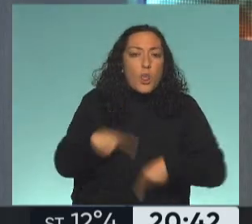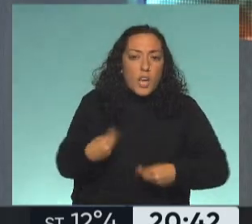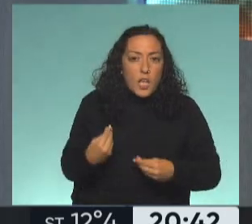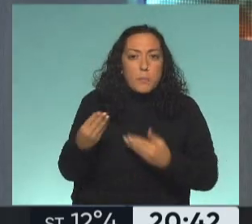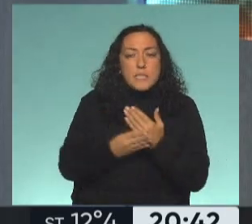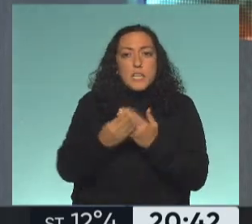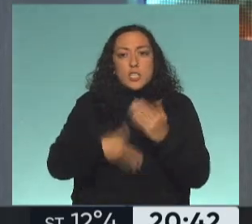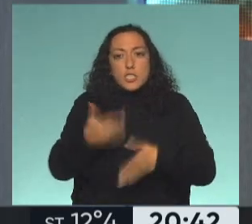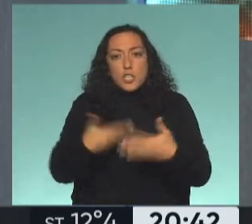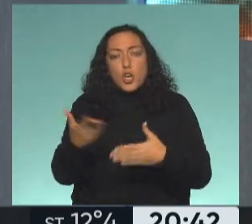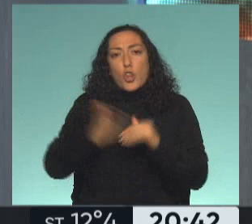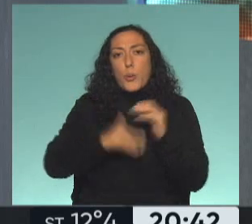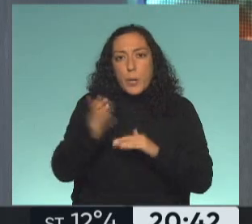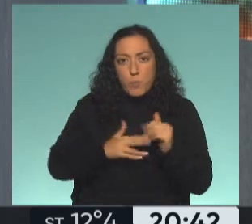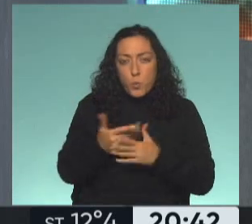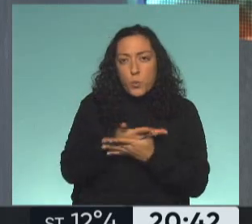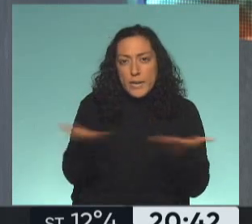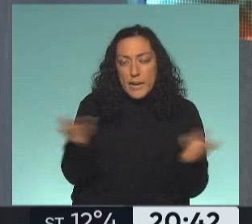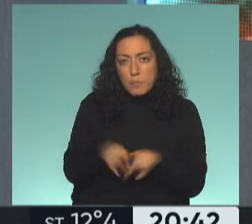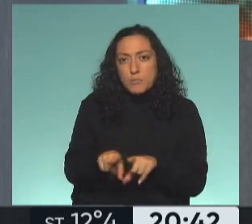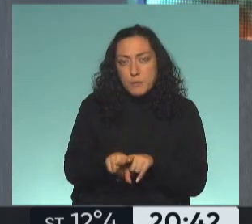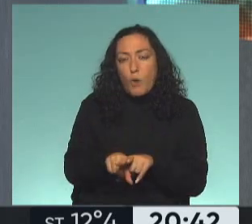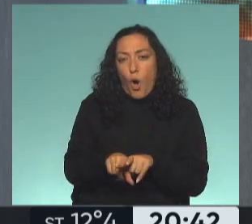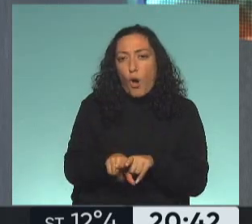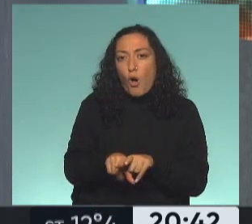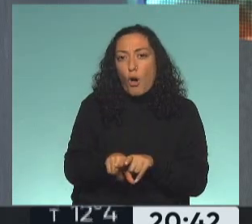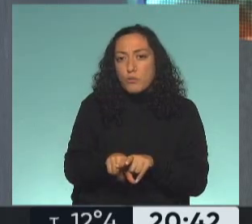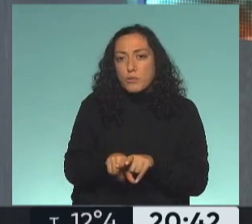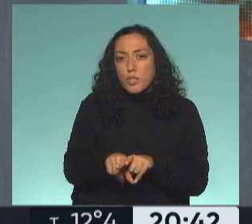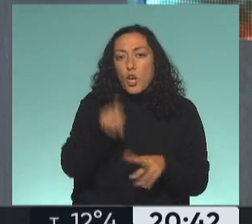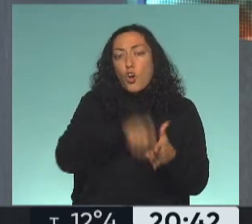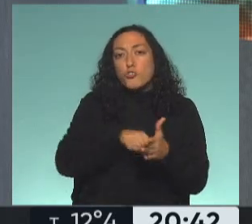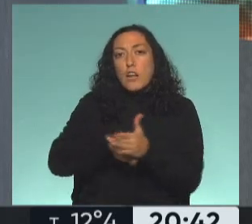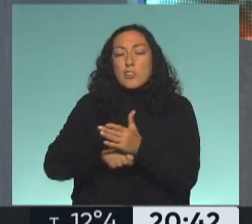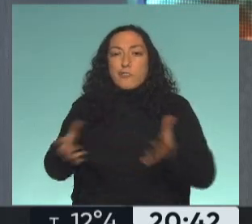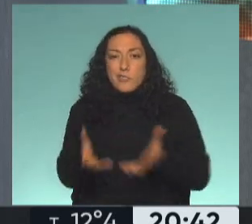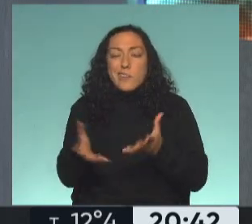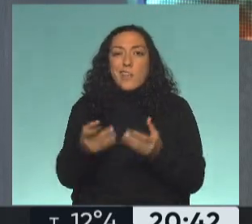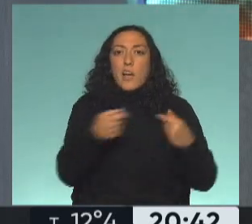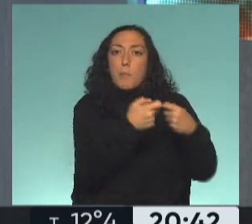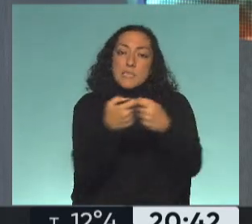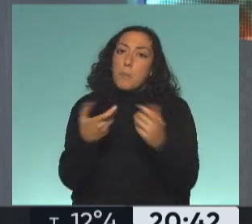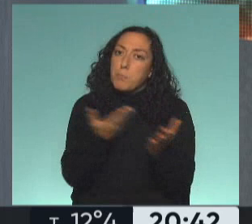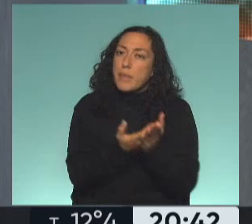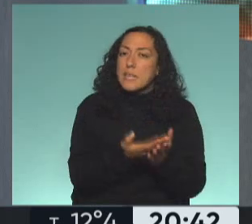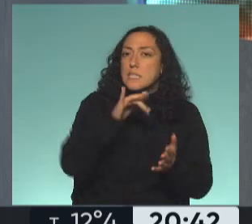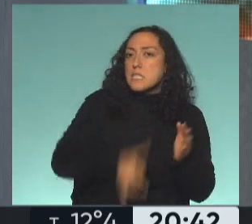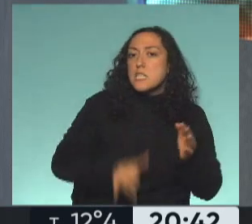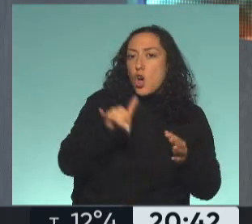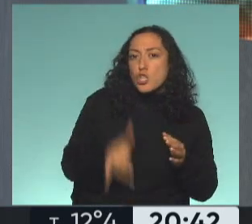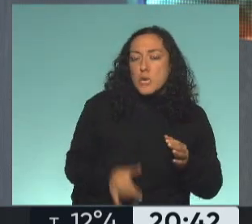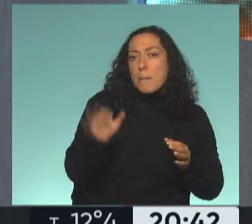Ministerio de Desarrollo de Obra Pública, cuando fomentaba las contrataciones, les pedía a las empresas que tuviera un